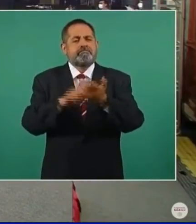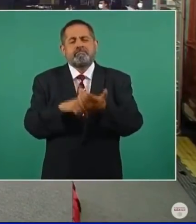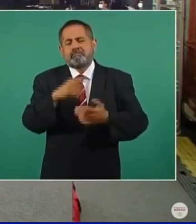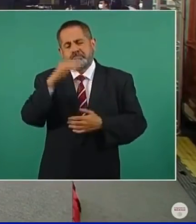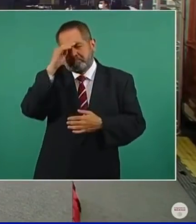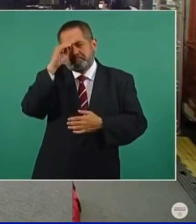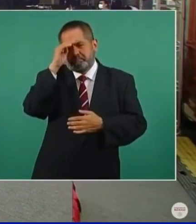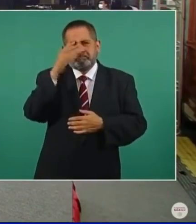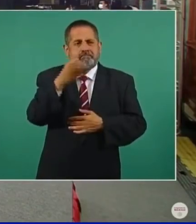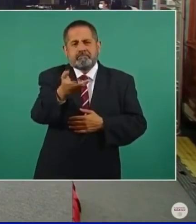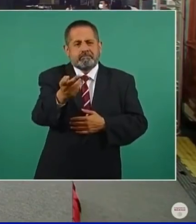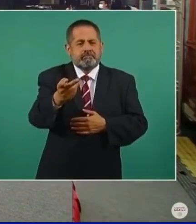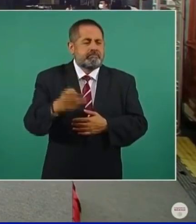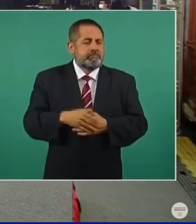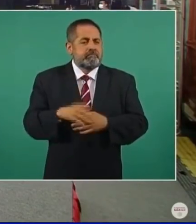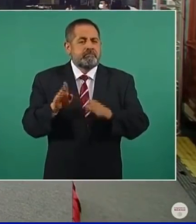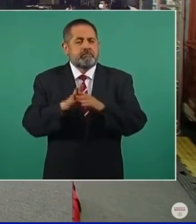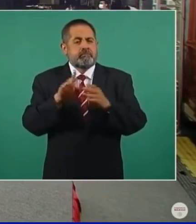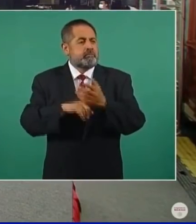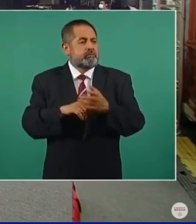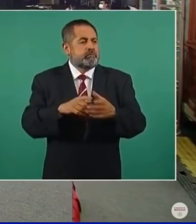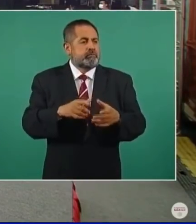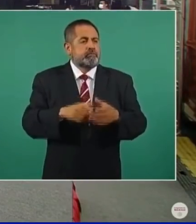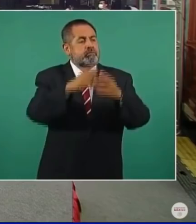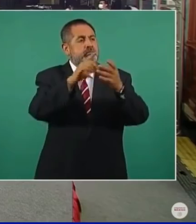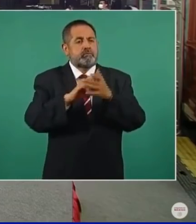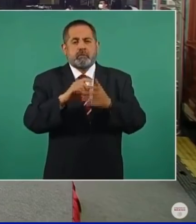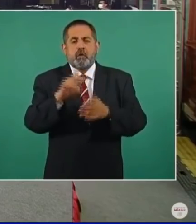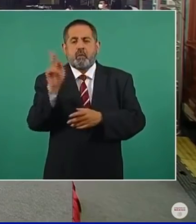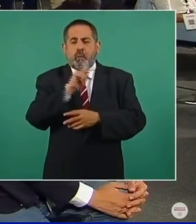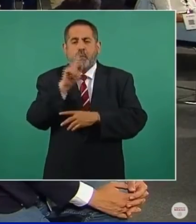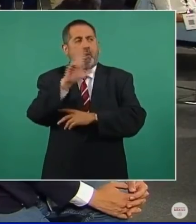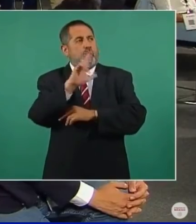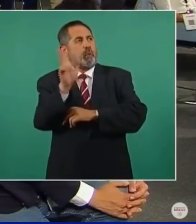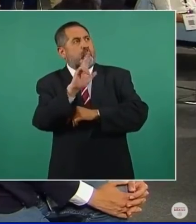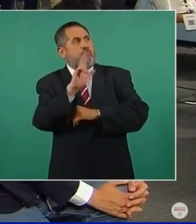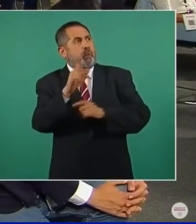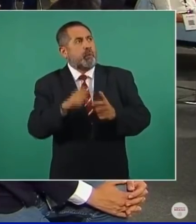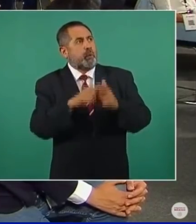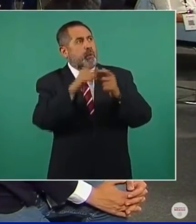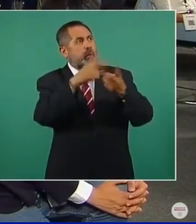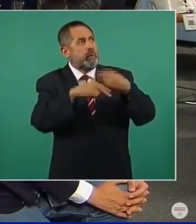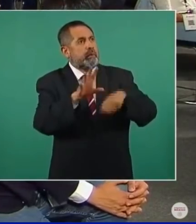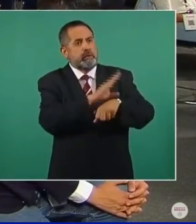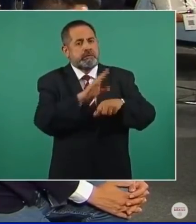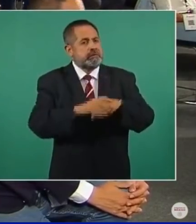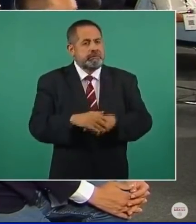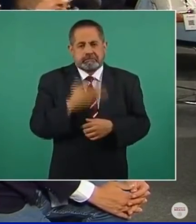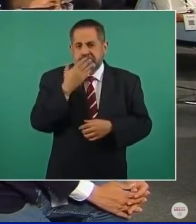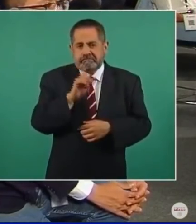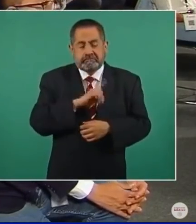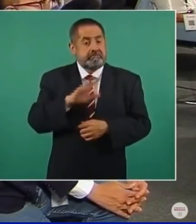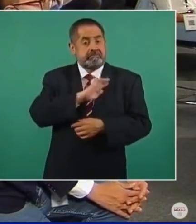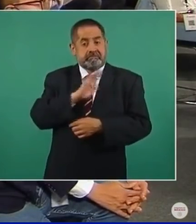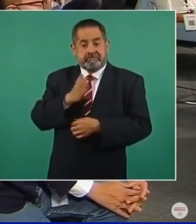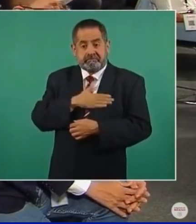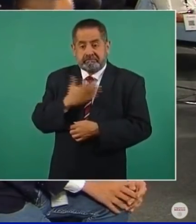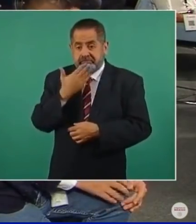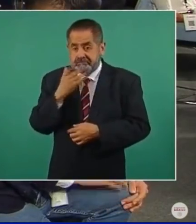apostarle a las eólicas. Pues a España tampoco le fue. En enero de este año no hubo